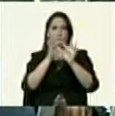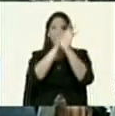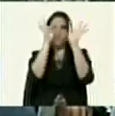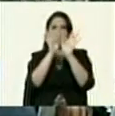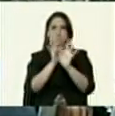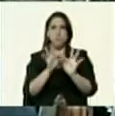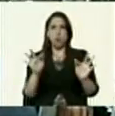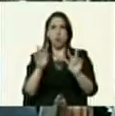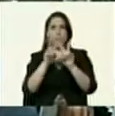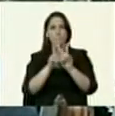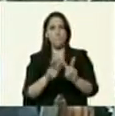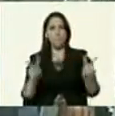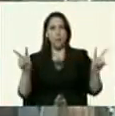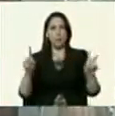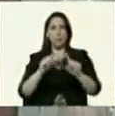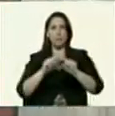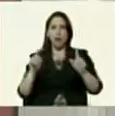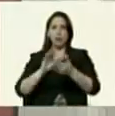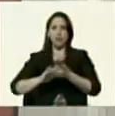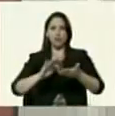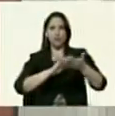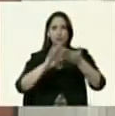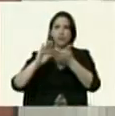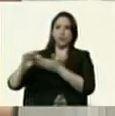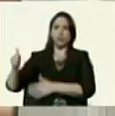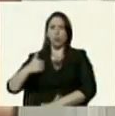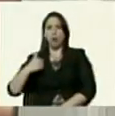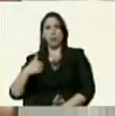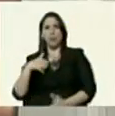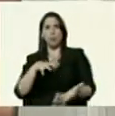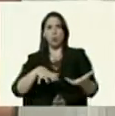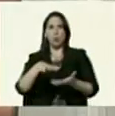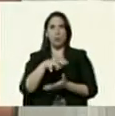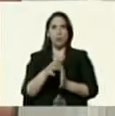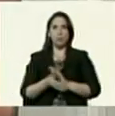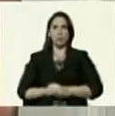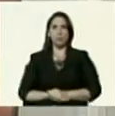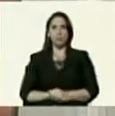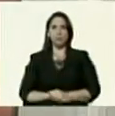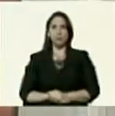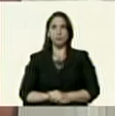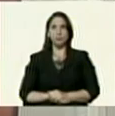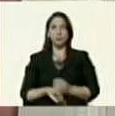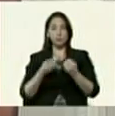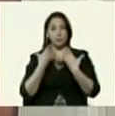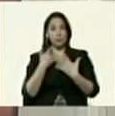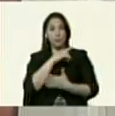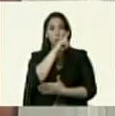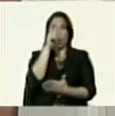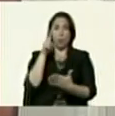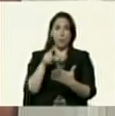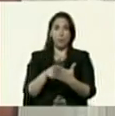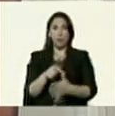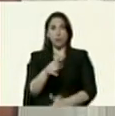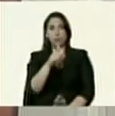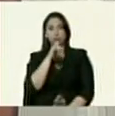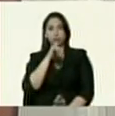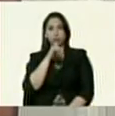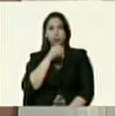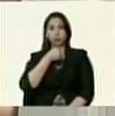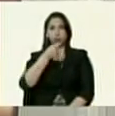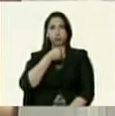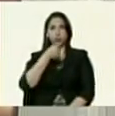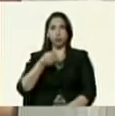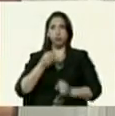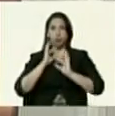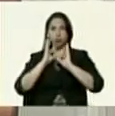de paz para dirimir cualquier conflicto. Importante. Bien completa esta rueda de prensa que ofrecía el